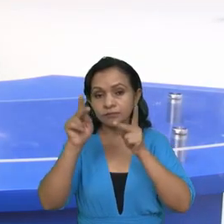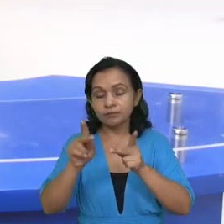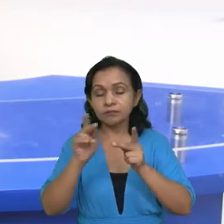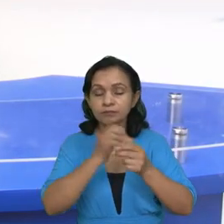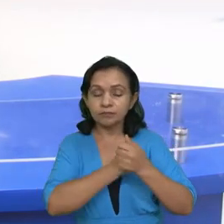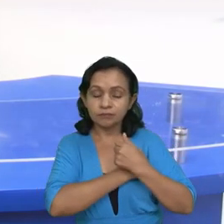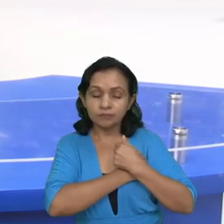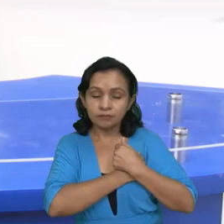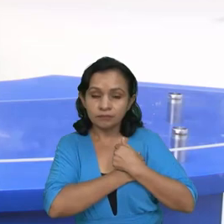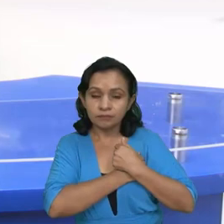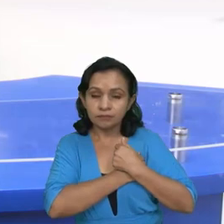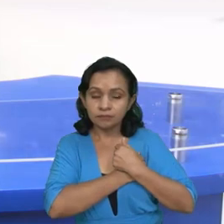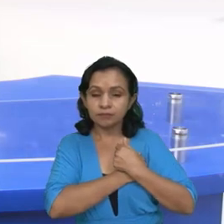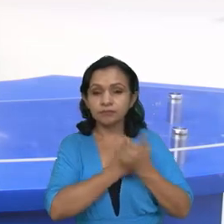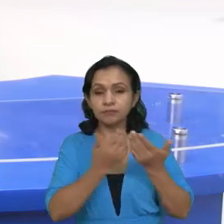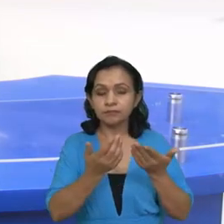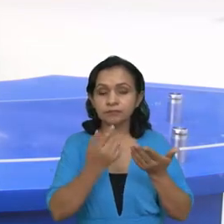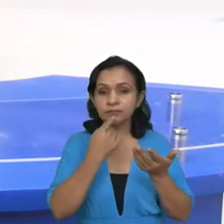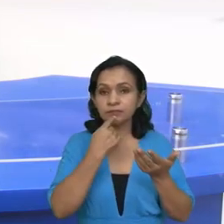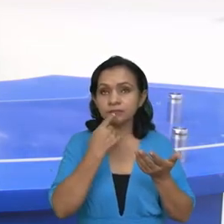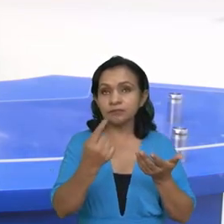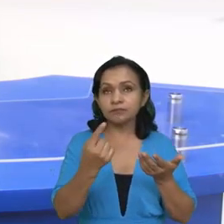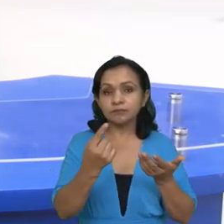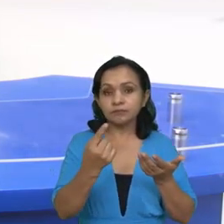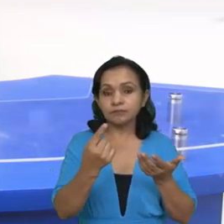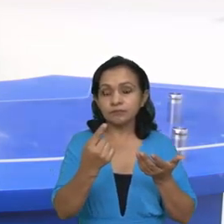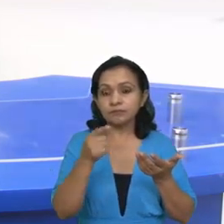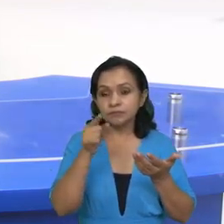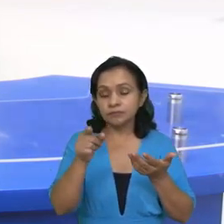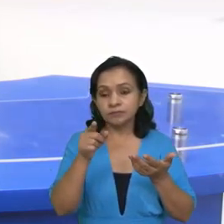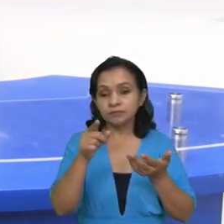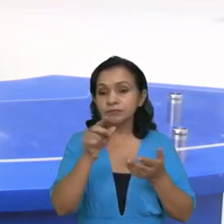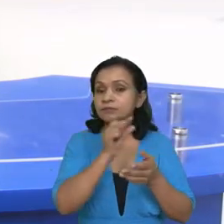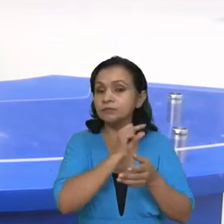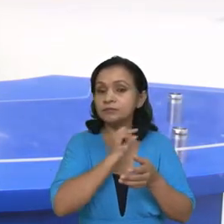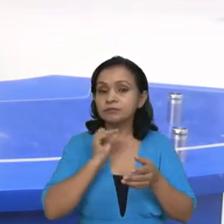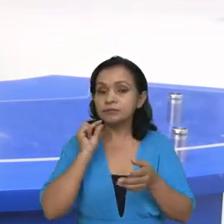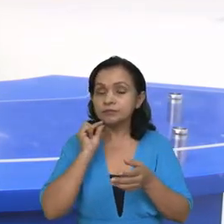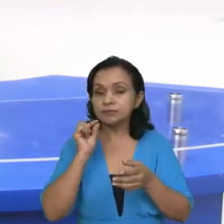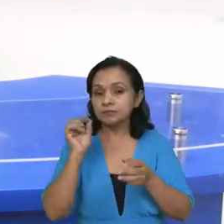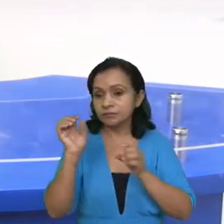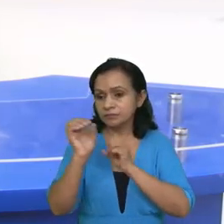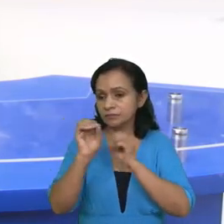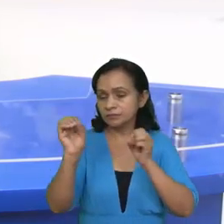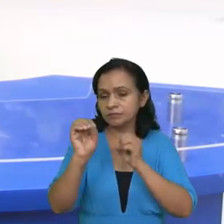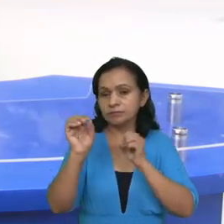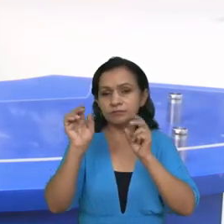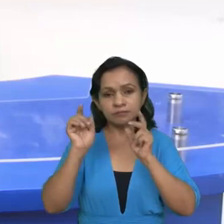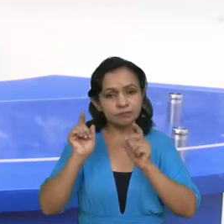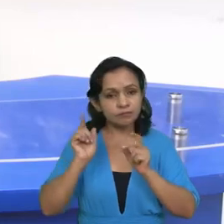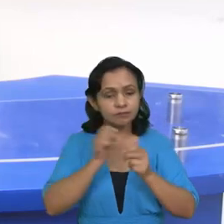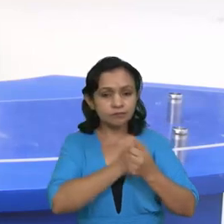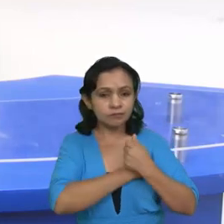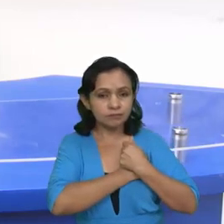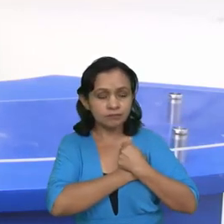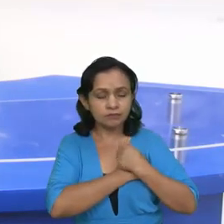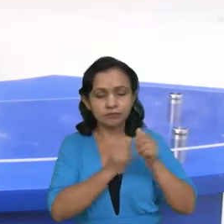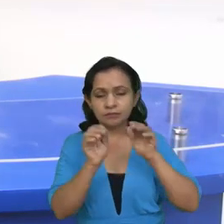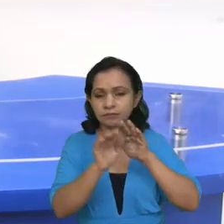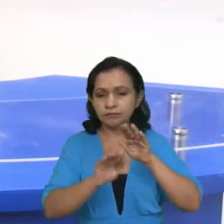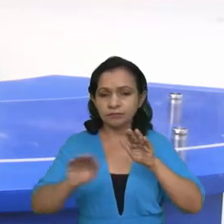de amor y según decía el mismo padre antonio castro que nadie tiene un amor más grande